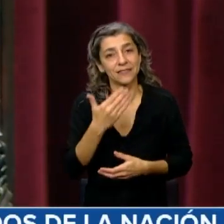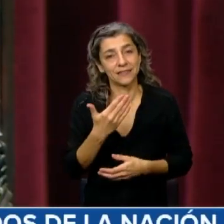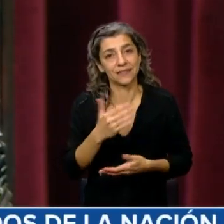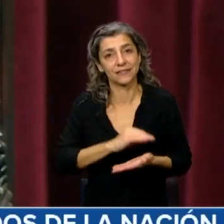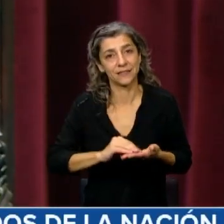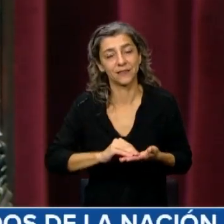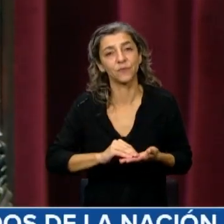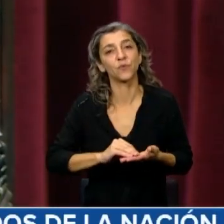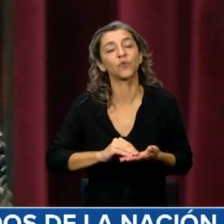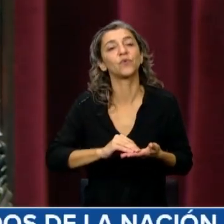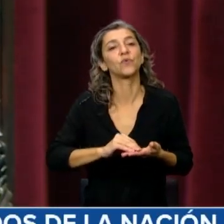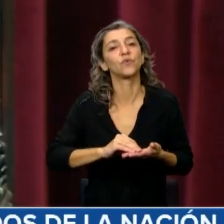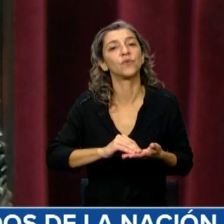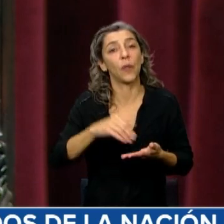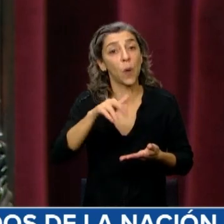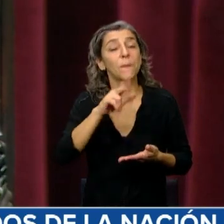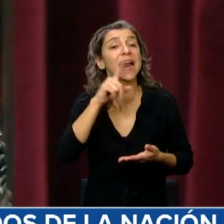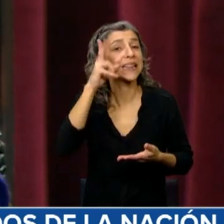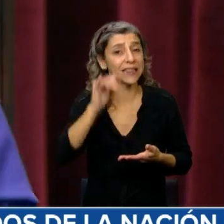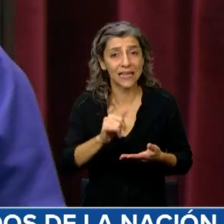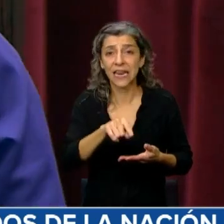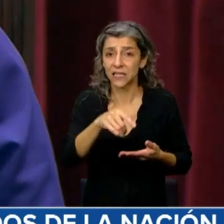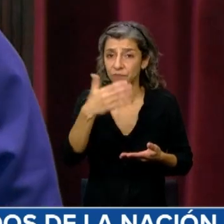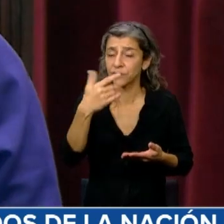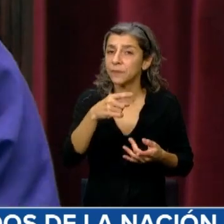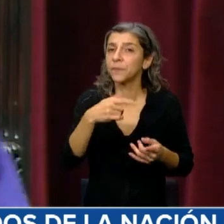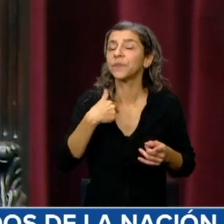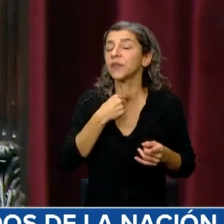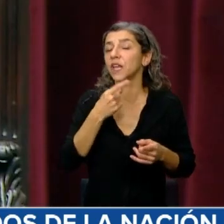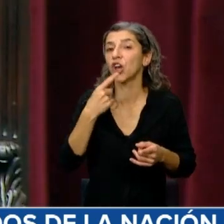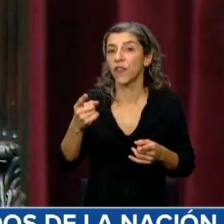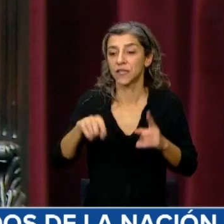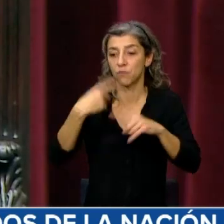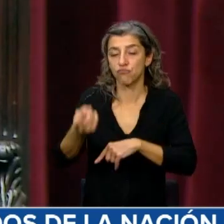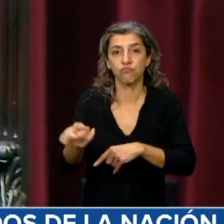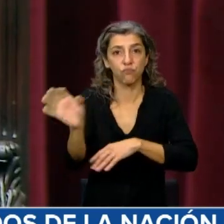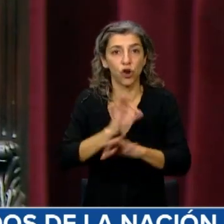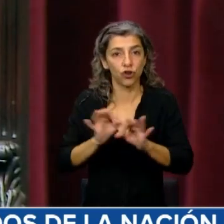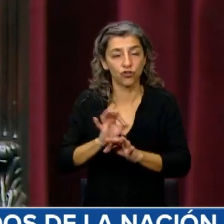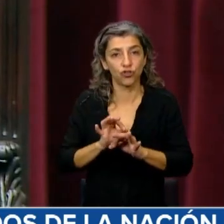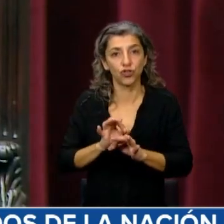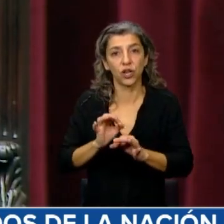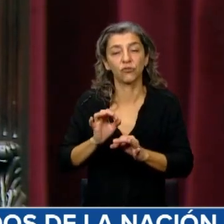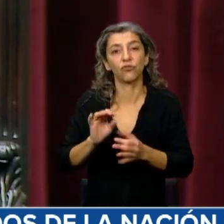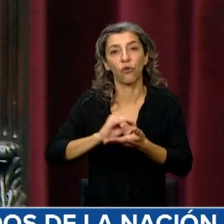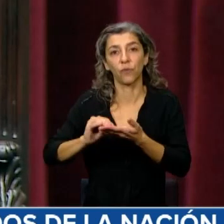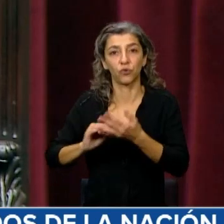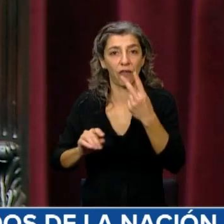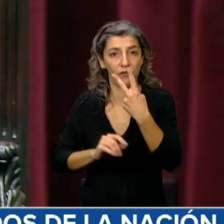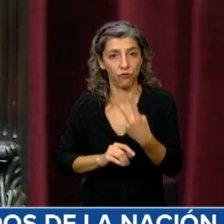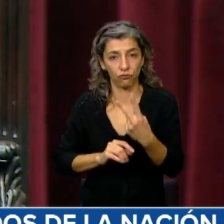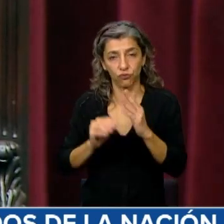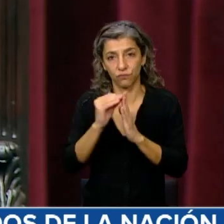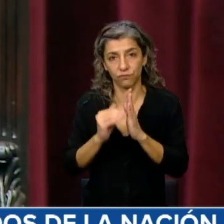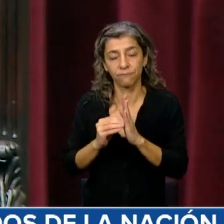Diputado Martínez, en uso de la palabra. Les quiero decir que en el proyecto que viene hay 2 diputadas anotadas nada más,